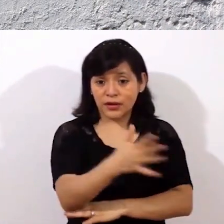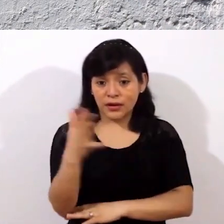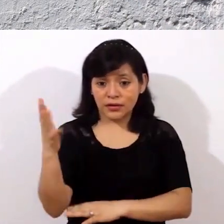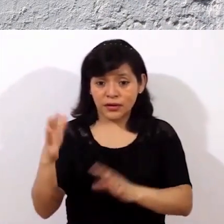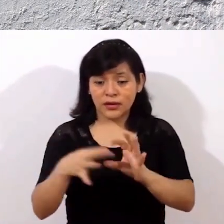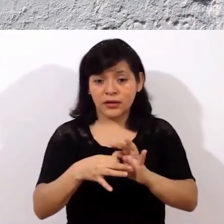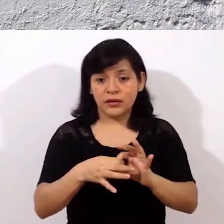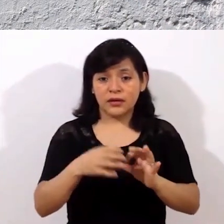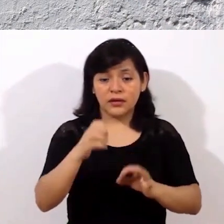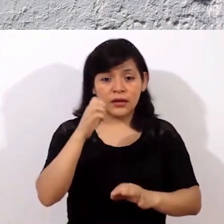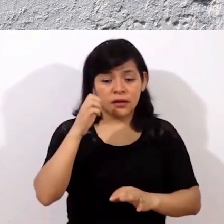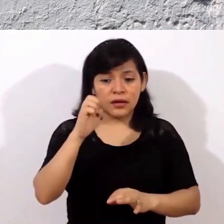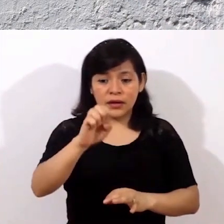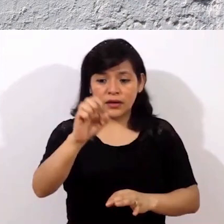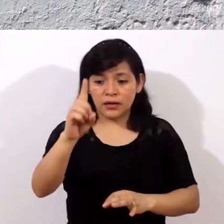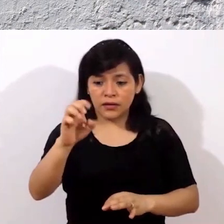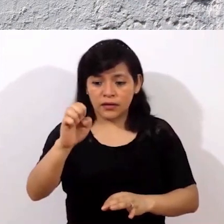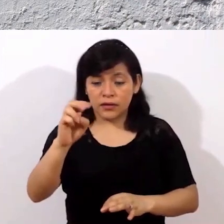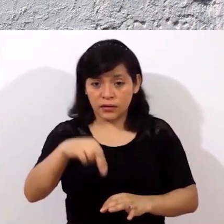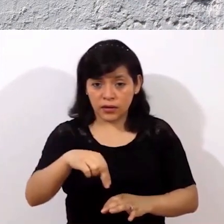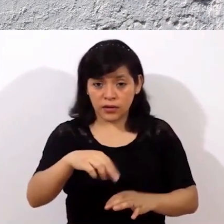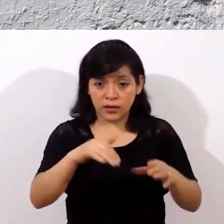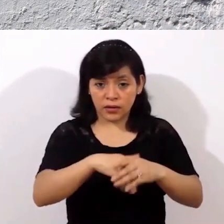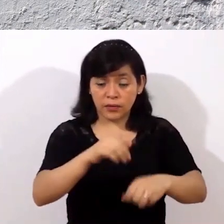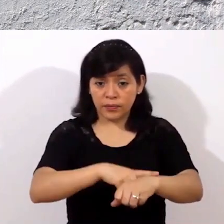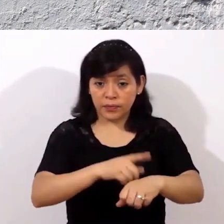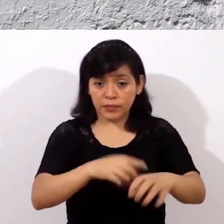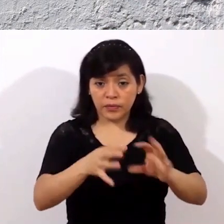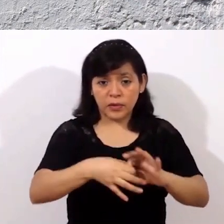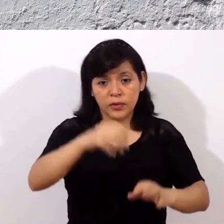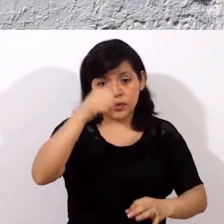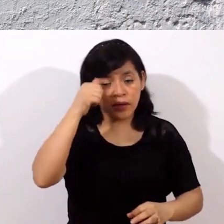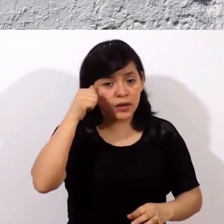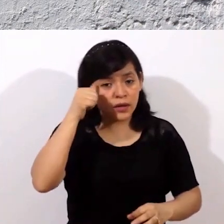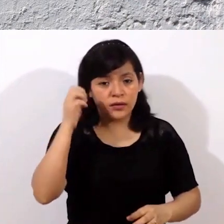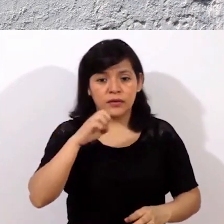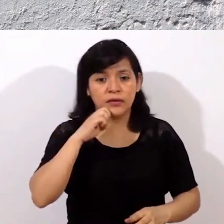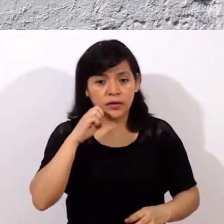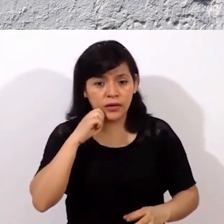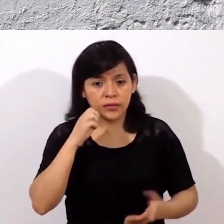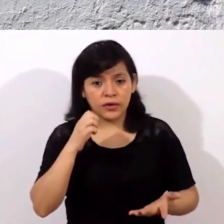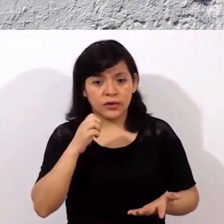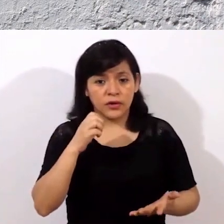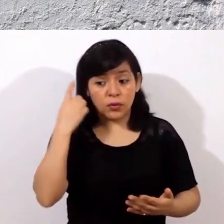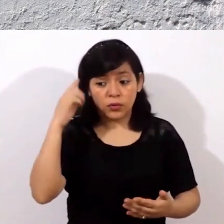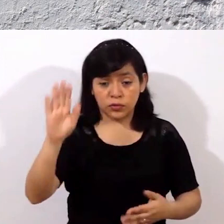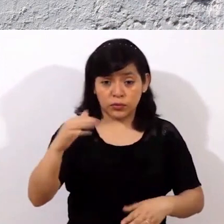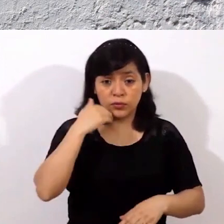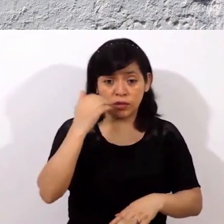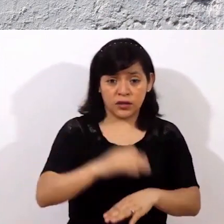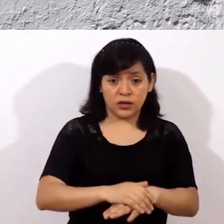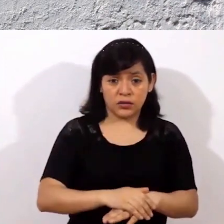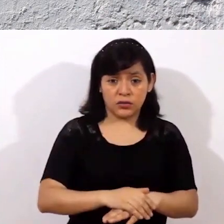para la creación y la naturaleza, imagínate los pecados que vienen después a través de la historia, los